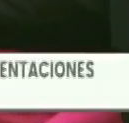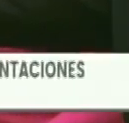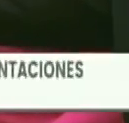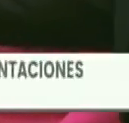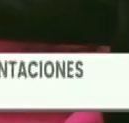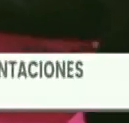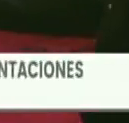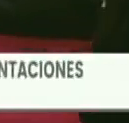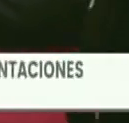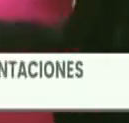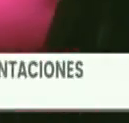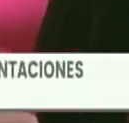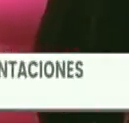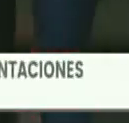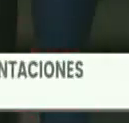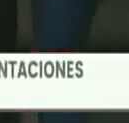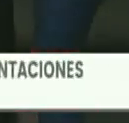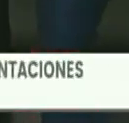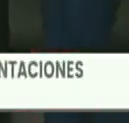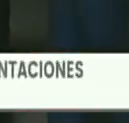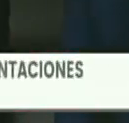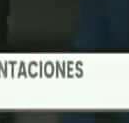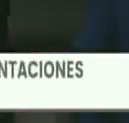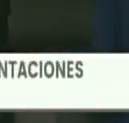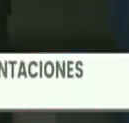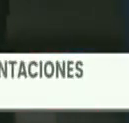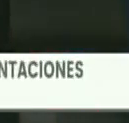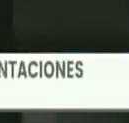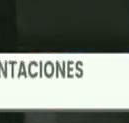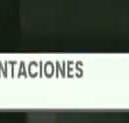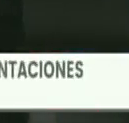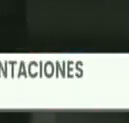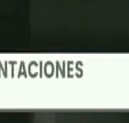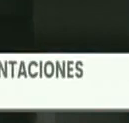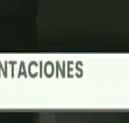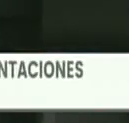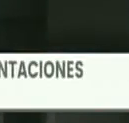el historiador Fernando Bossi.